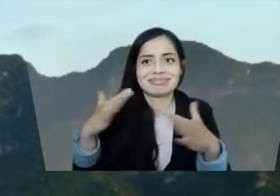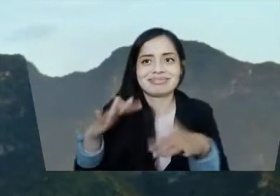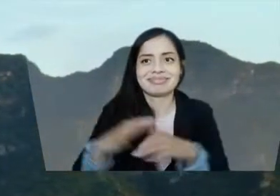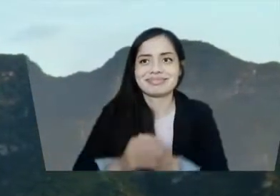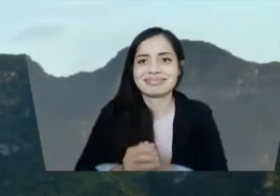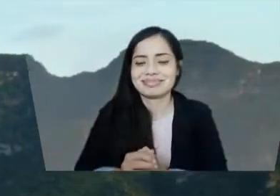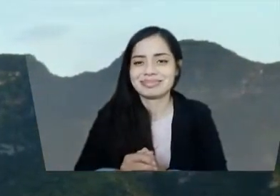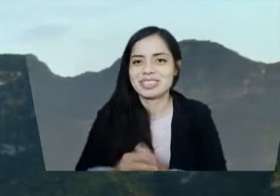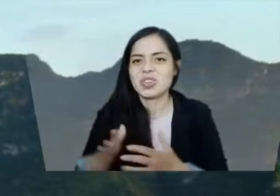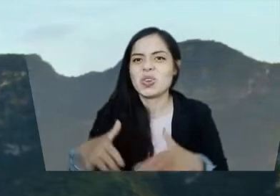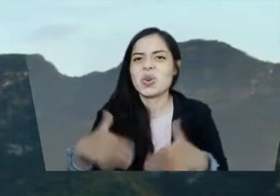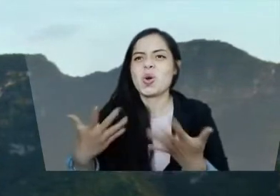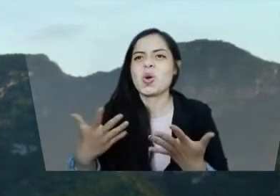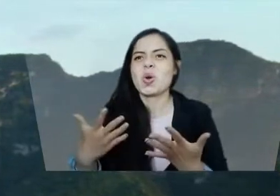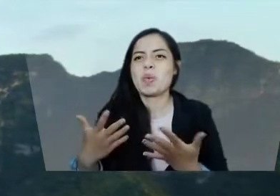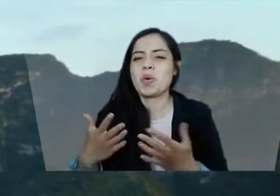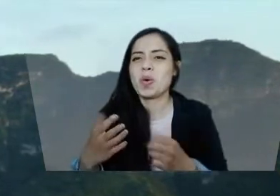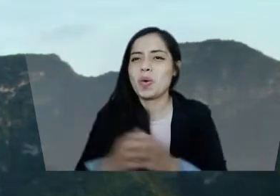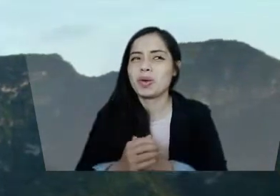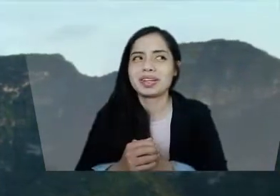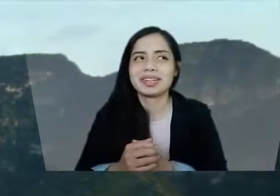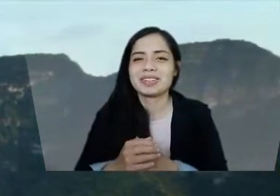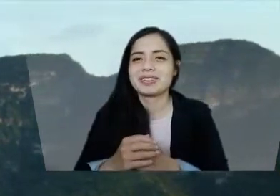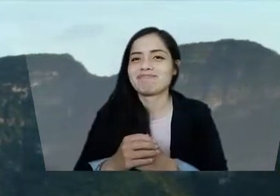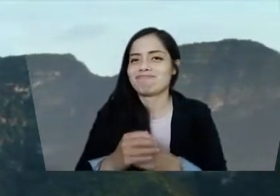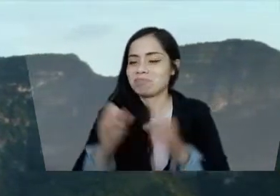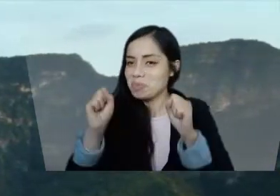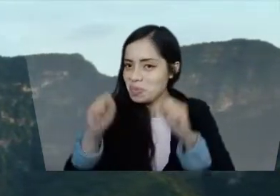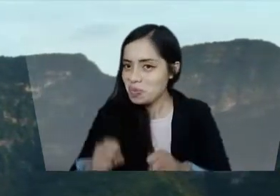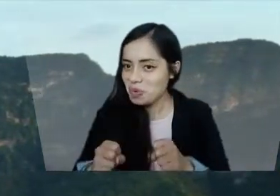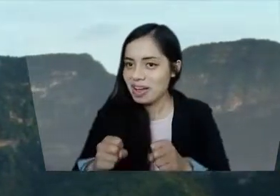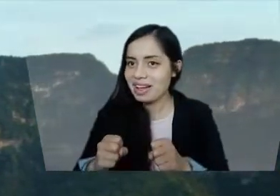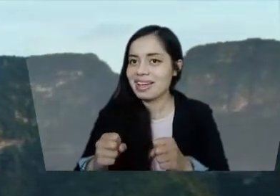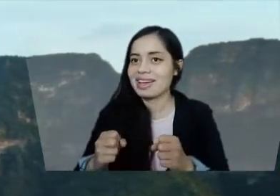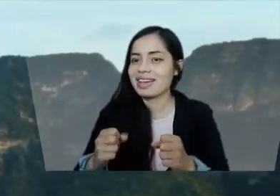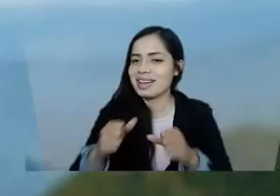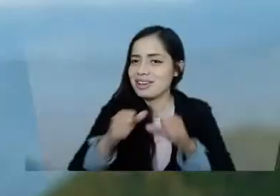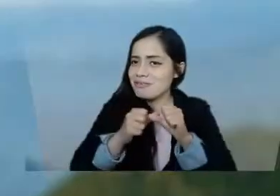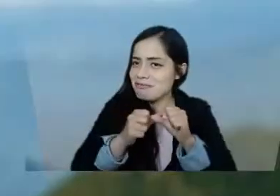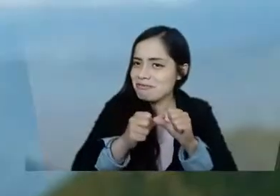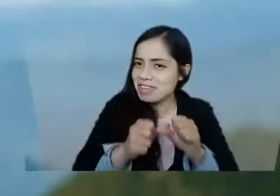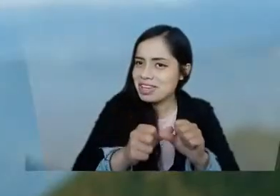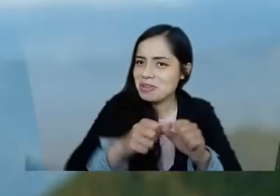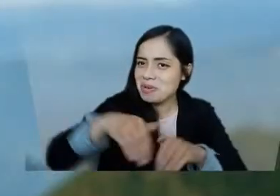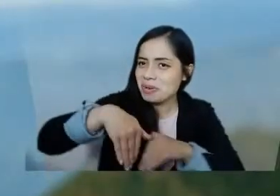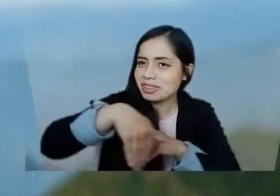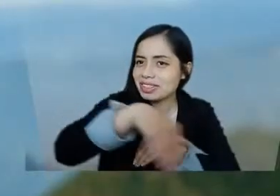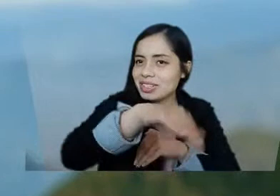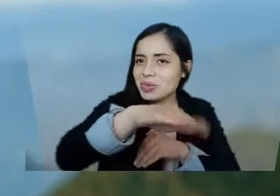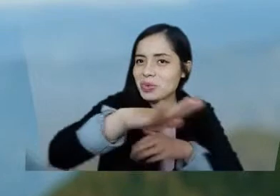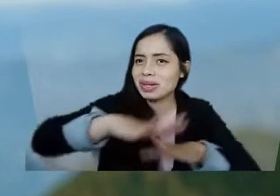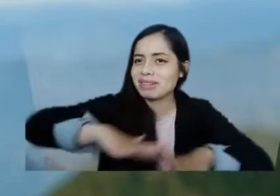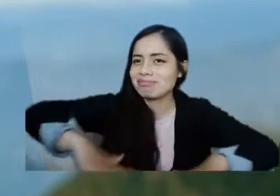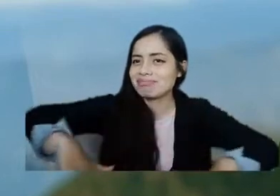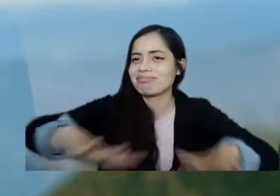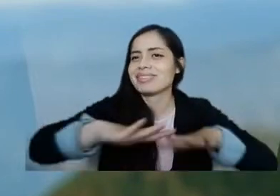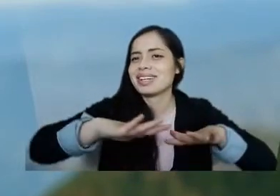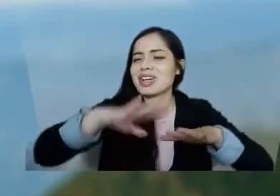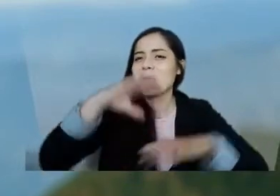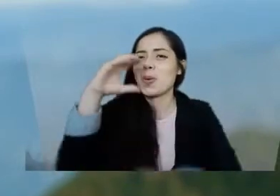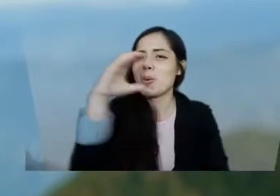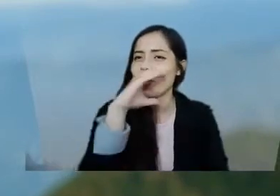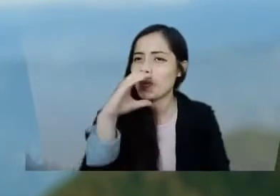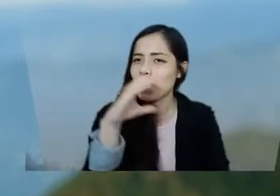eso lo va a hacer la gente que está en estos sitios. La gente conoce sus animales, y es algo que la gente reconoce